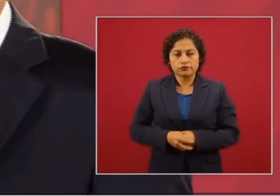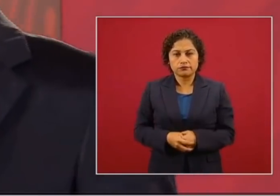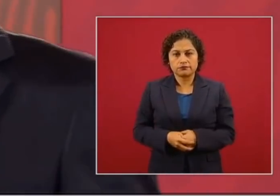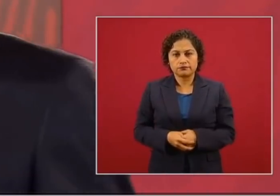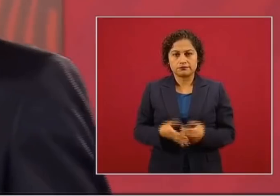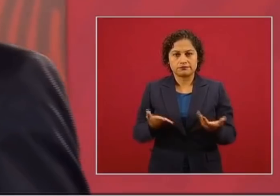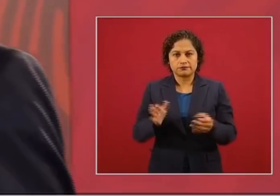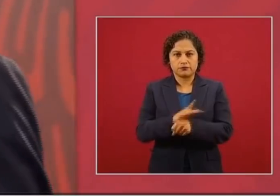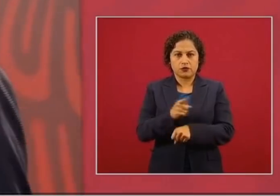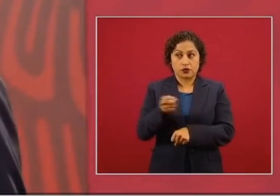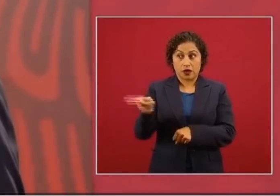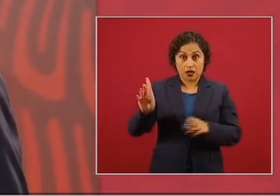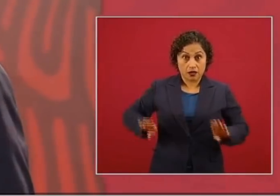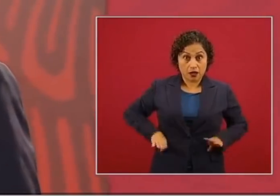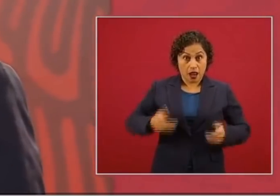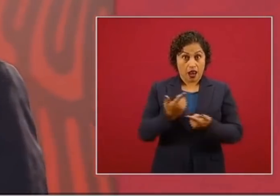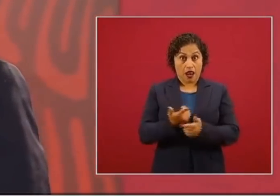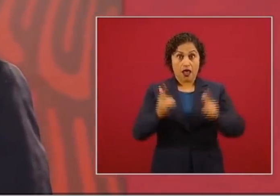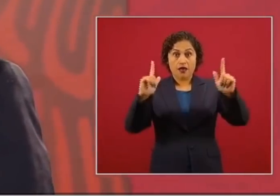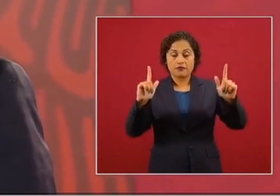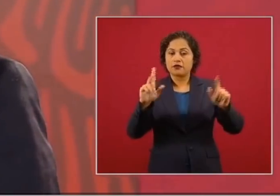Porque no son liberales, ¿eh?